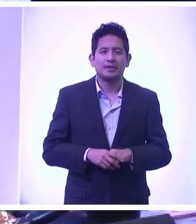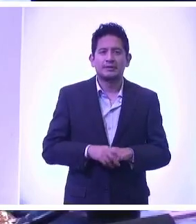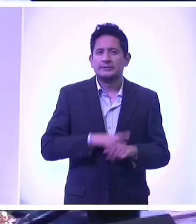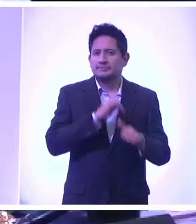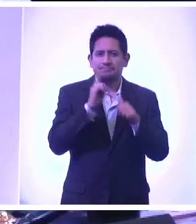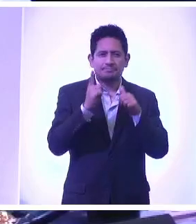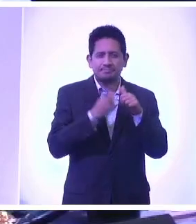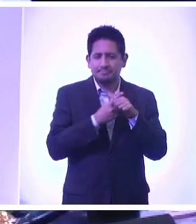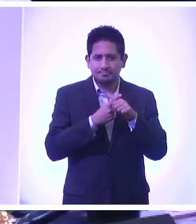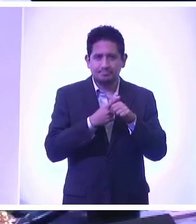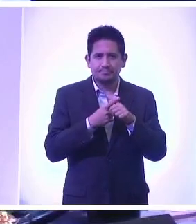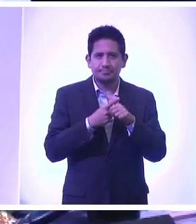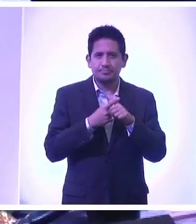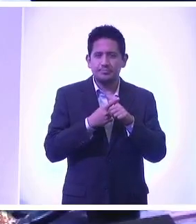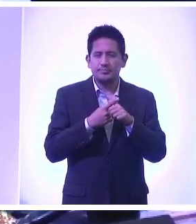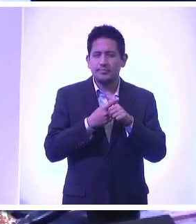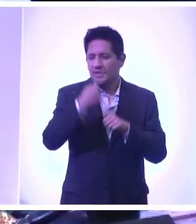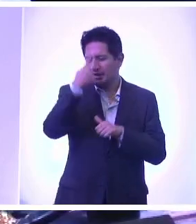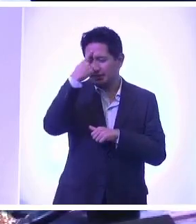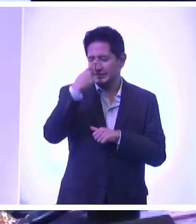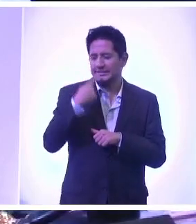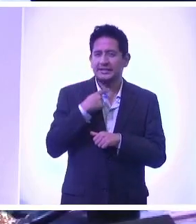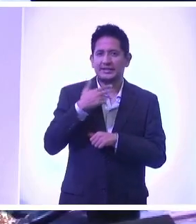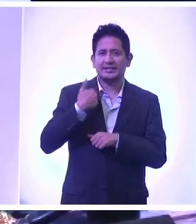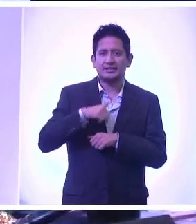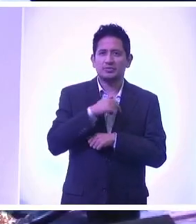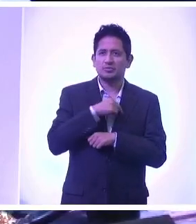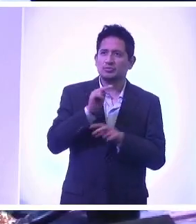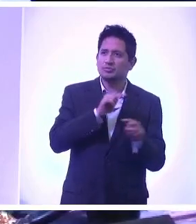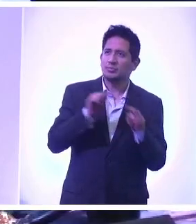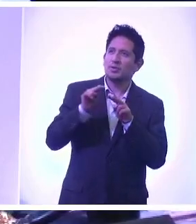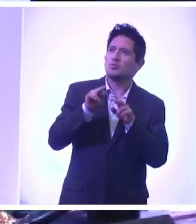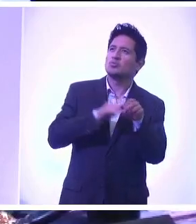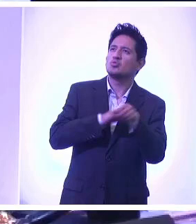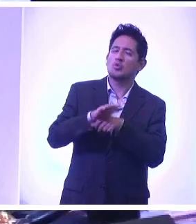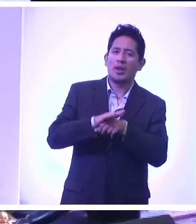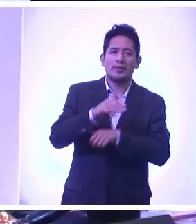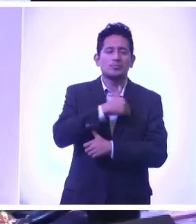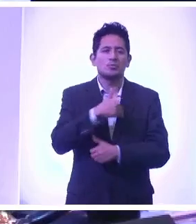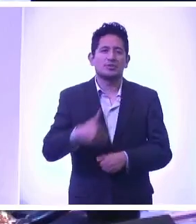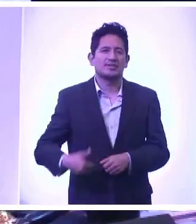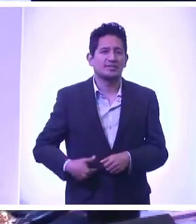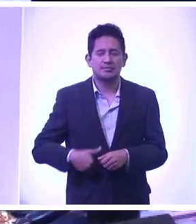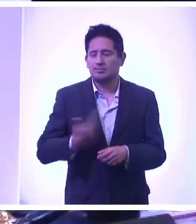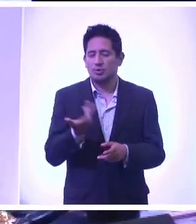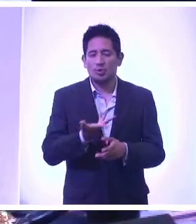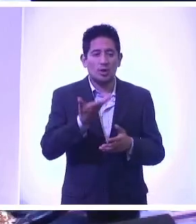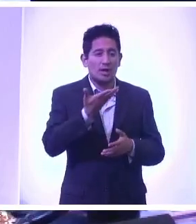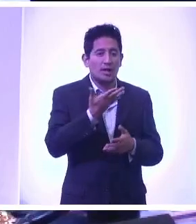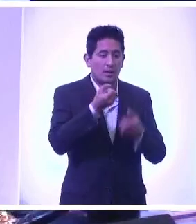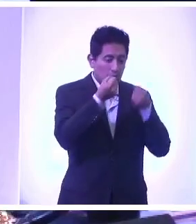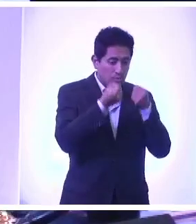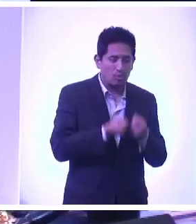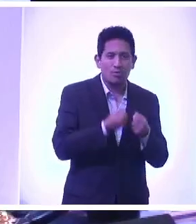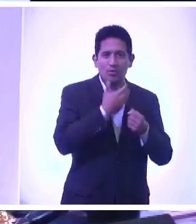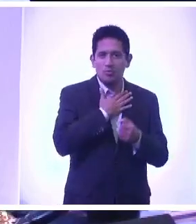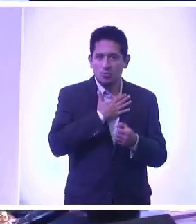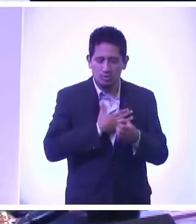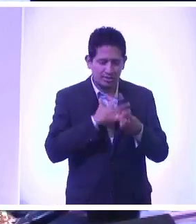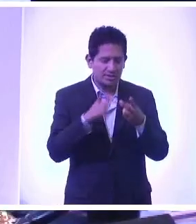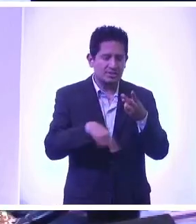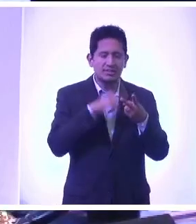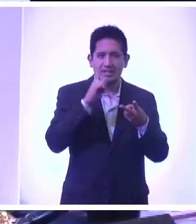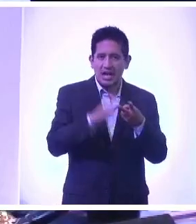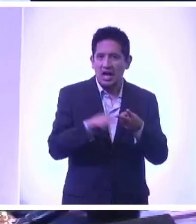la primer cara que vemos los mexicanos de gobierno es el municipio no es el poder judicial no es el poder legislativo no es a la